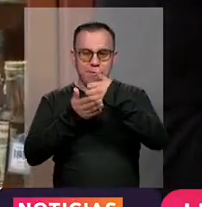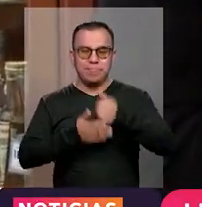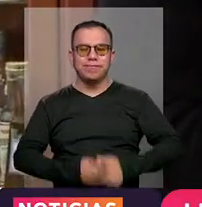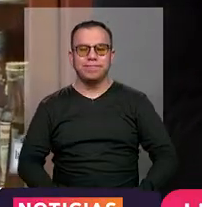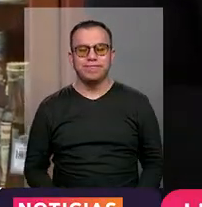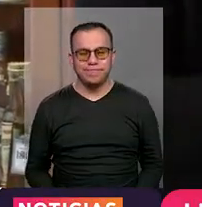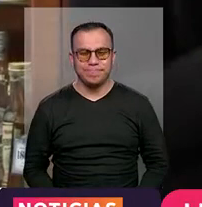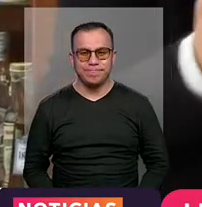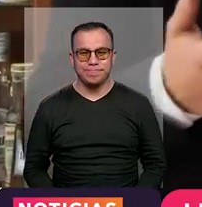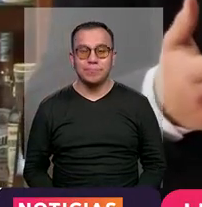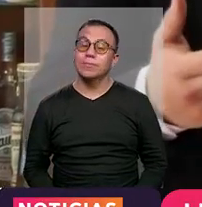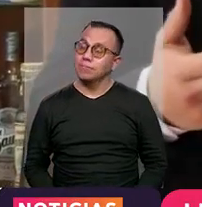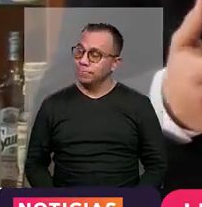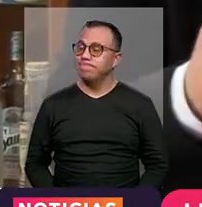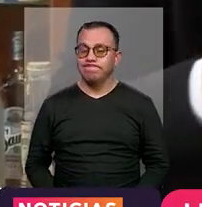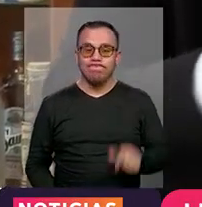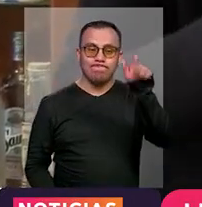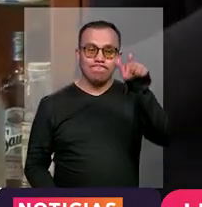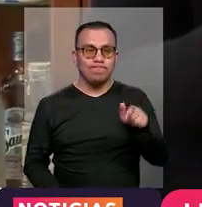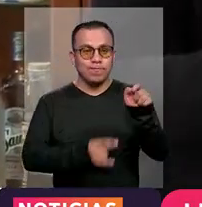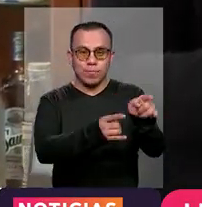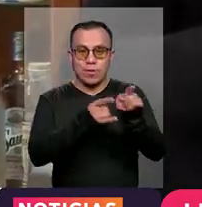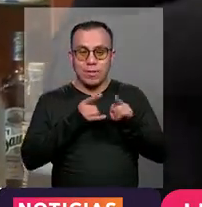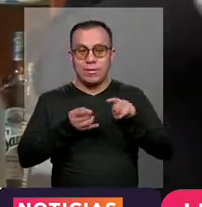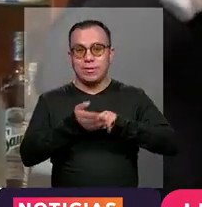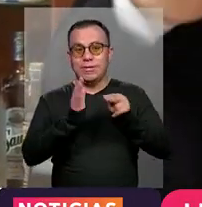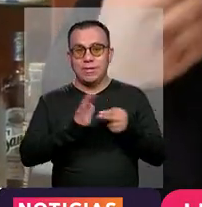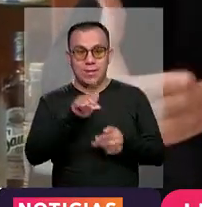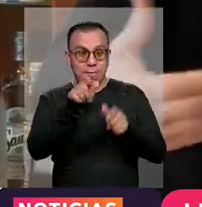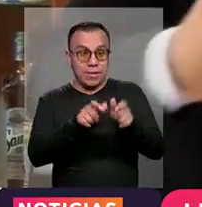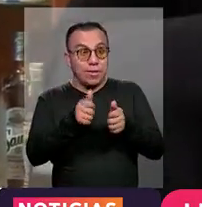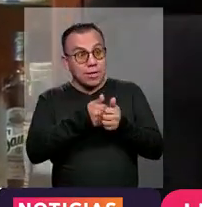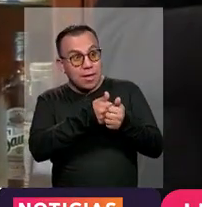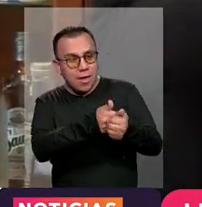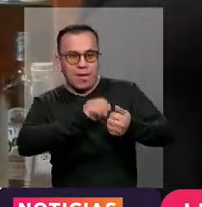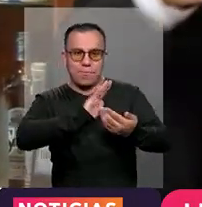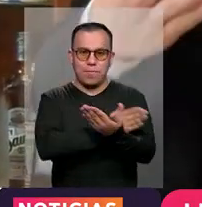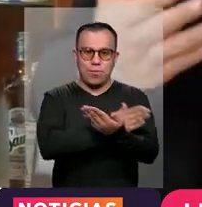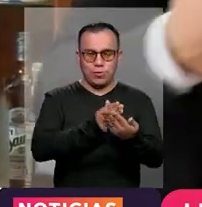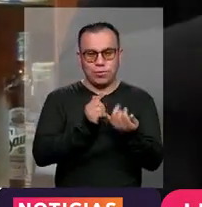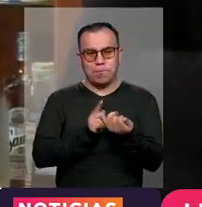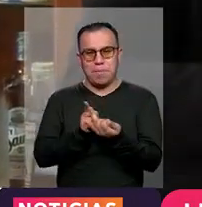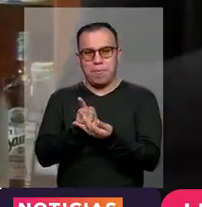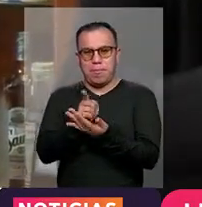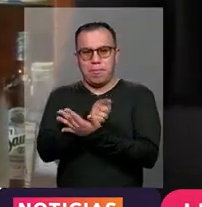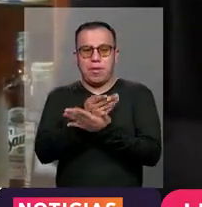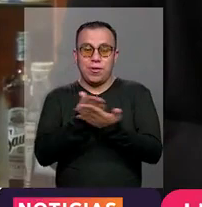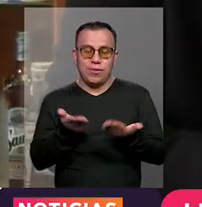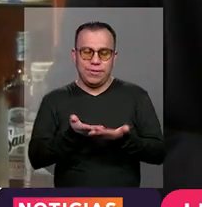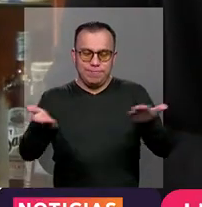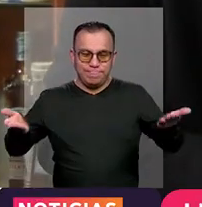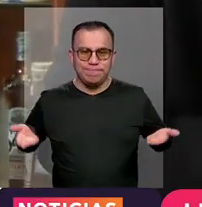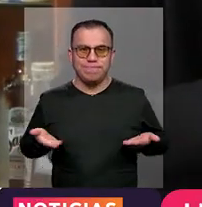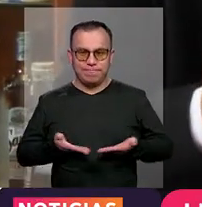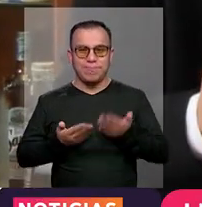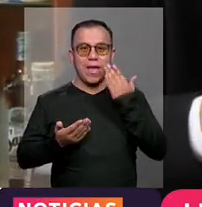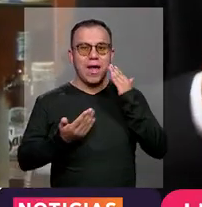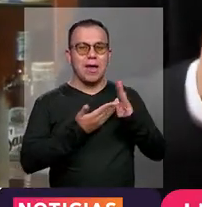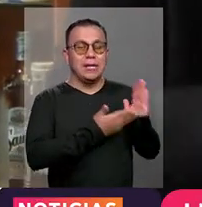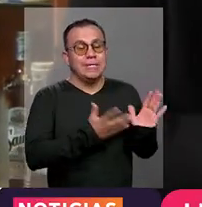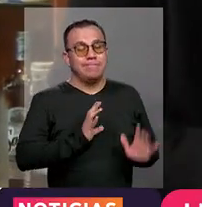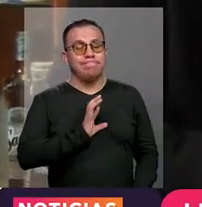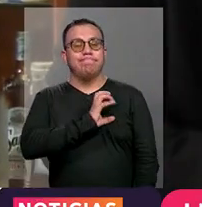bueno vicente fernández fue una inspiración no sólo para sus seguidores en la música sino en muchos otros aspectos y este es el ejemplo